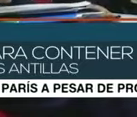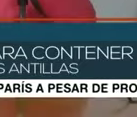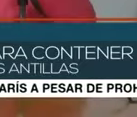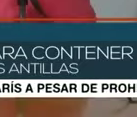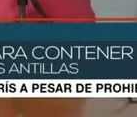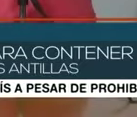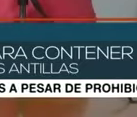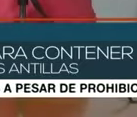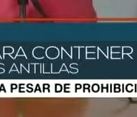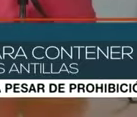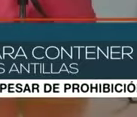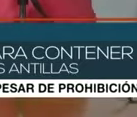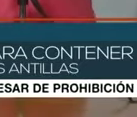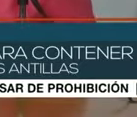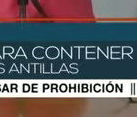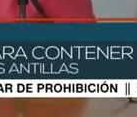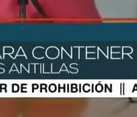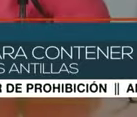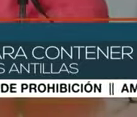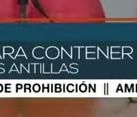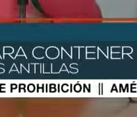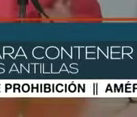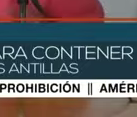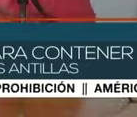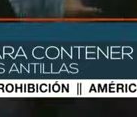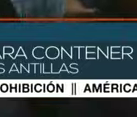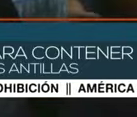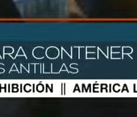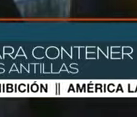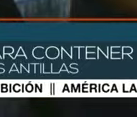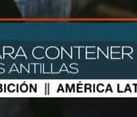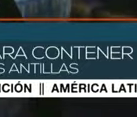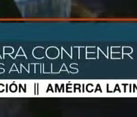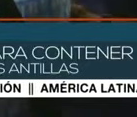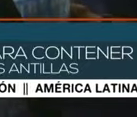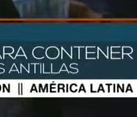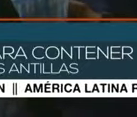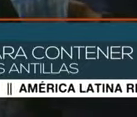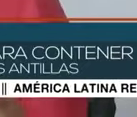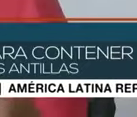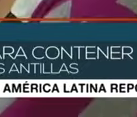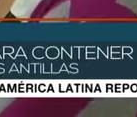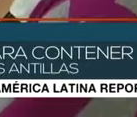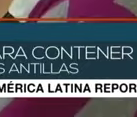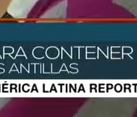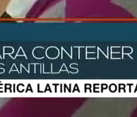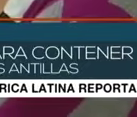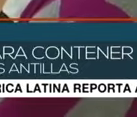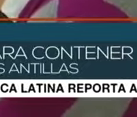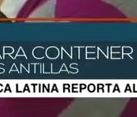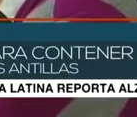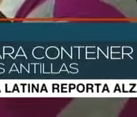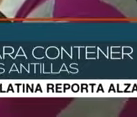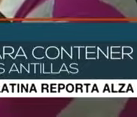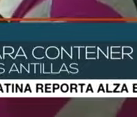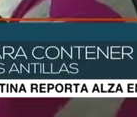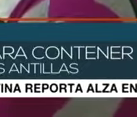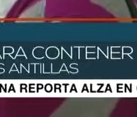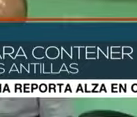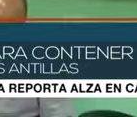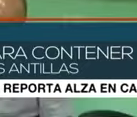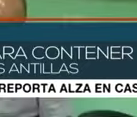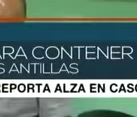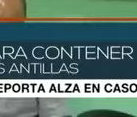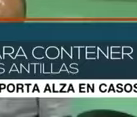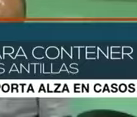COVID-19. Resaltó además que el país está listo para recibir a las personas que quieran llegar de visita con la condición de acatar las medidas preventivas.